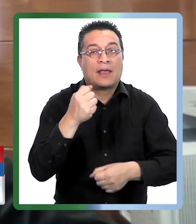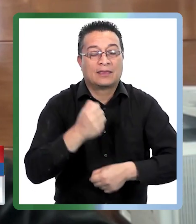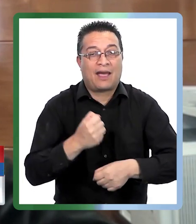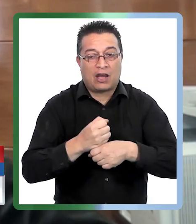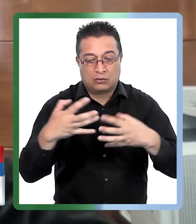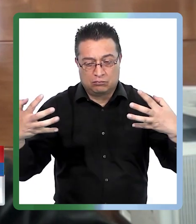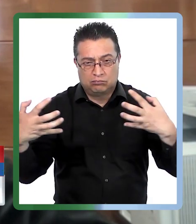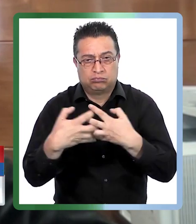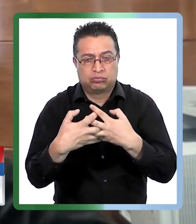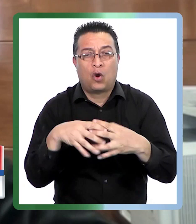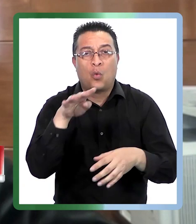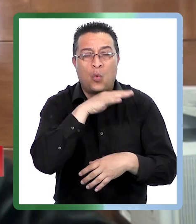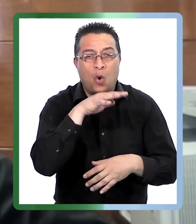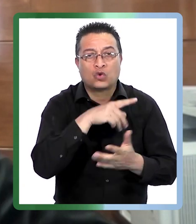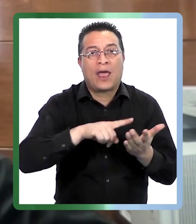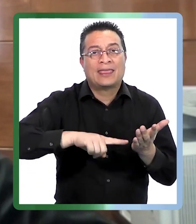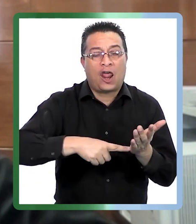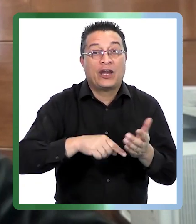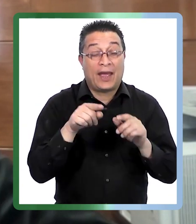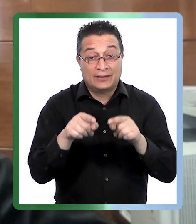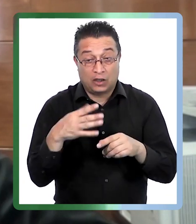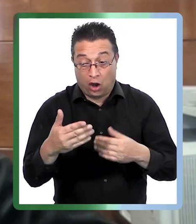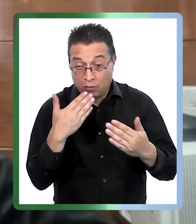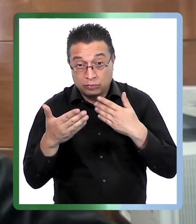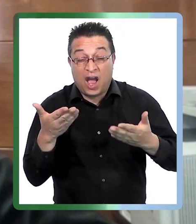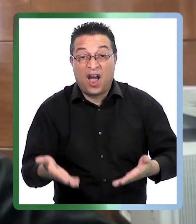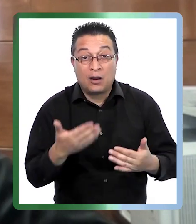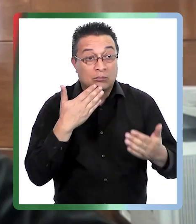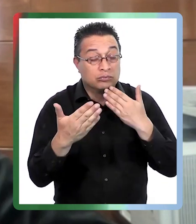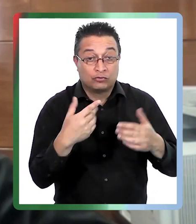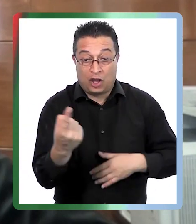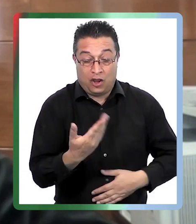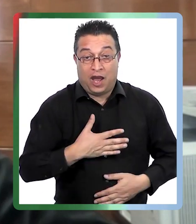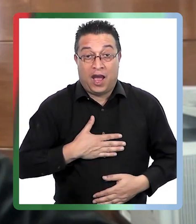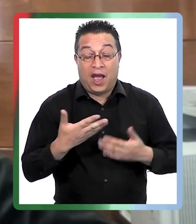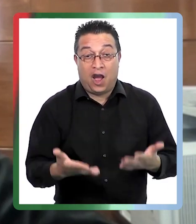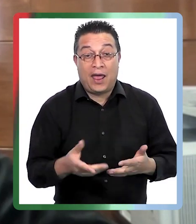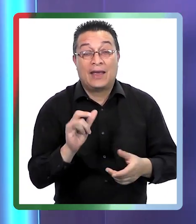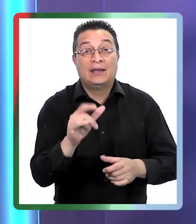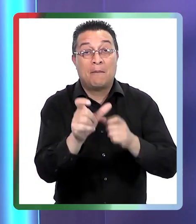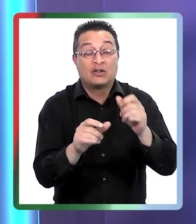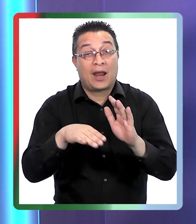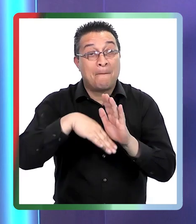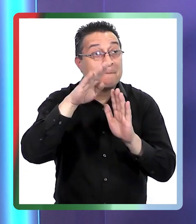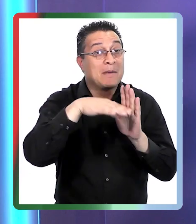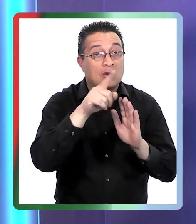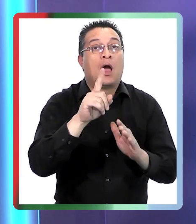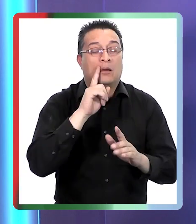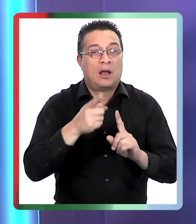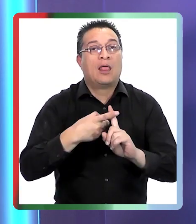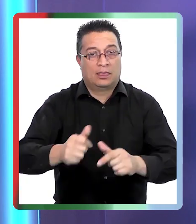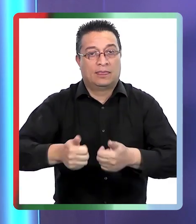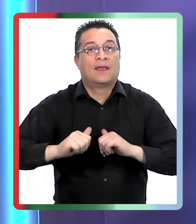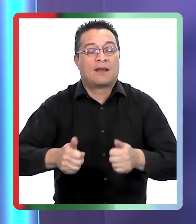el trabajo híbrido, el uso de las tecnologías, este mismo medio por el cual nos estamos comunicando nosotras, y en las personas mayores también